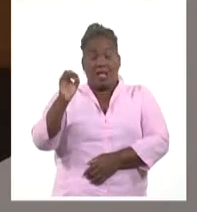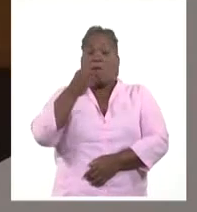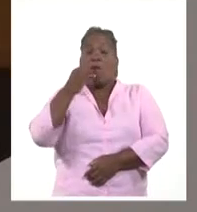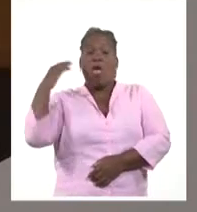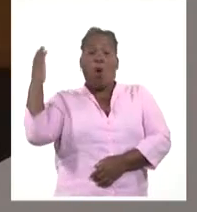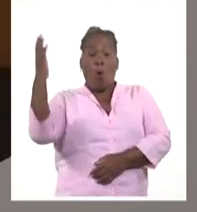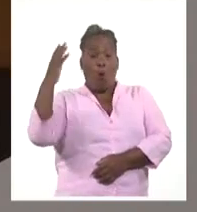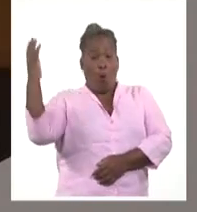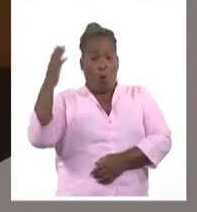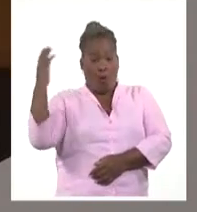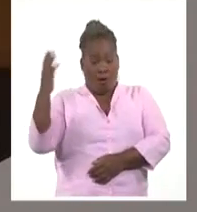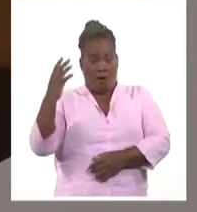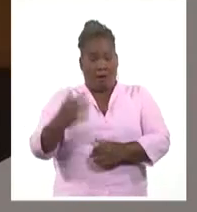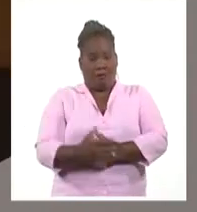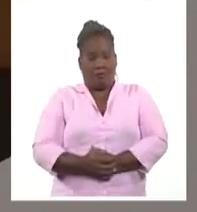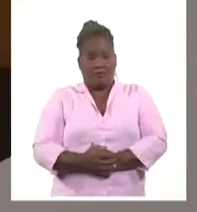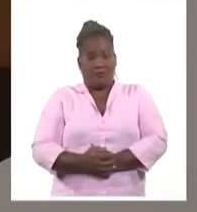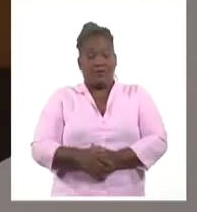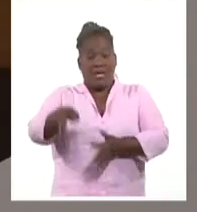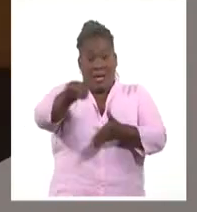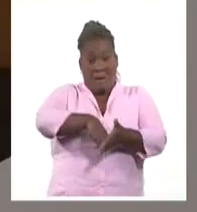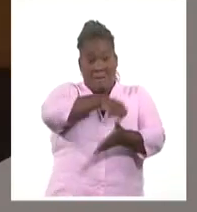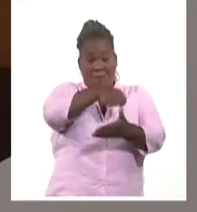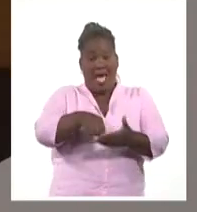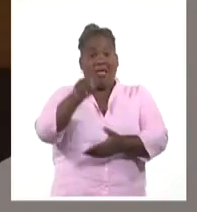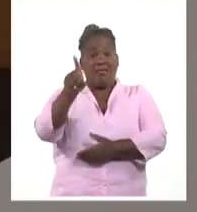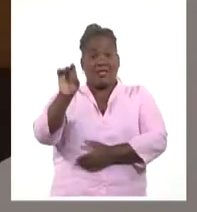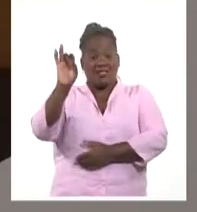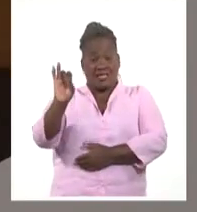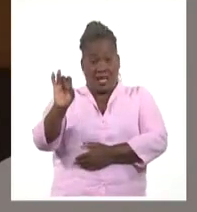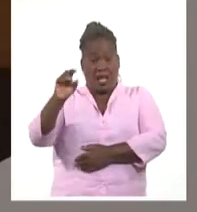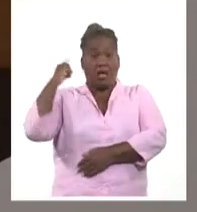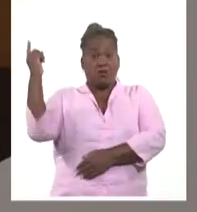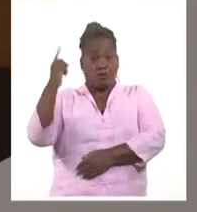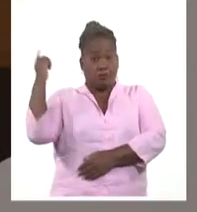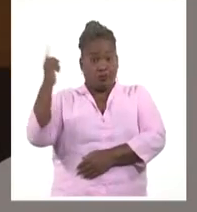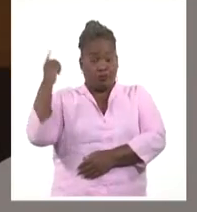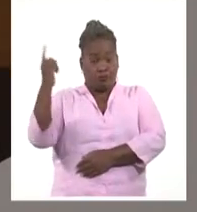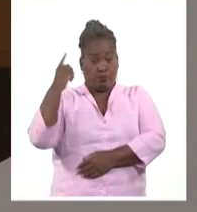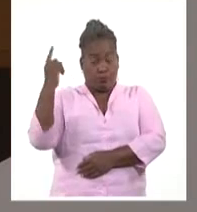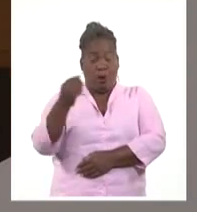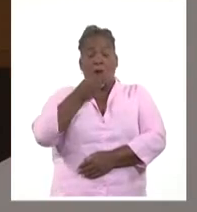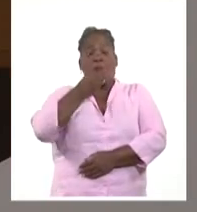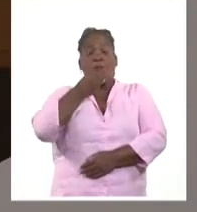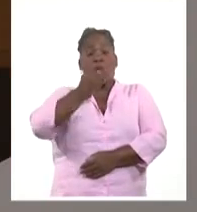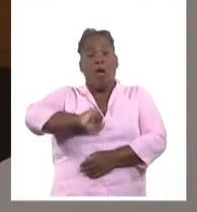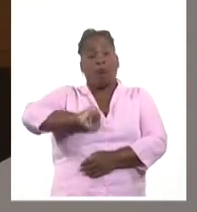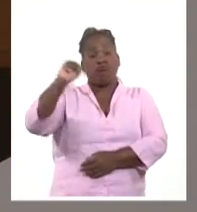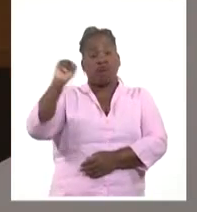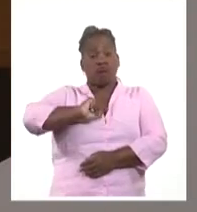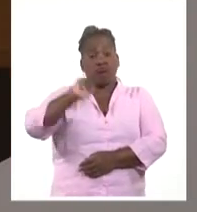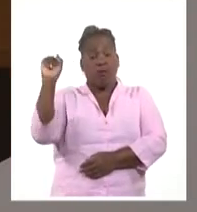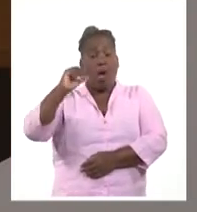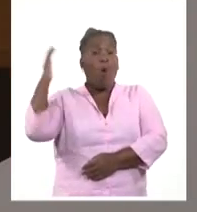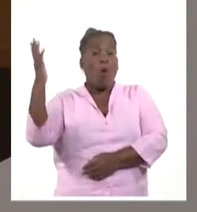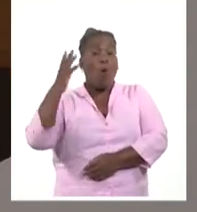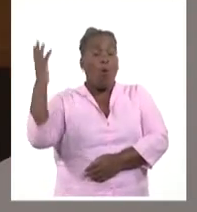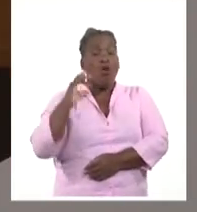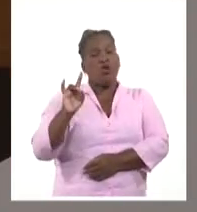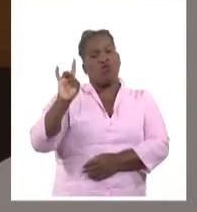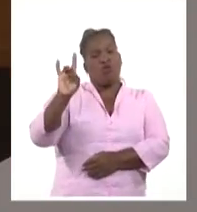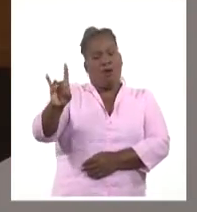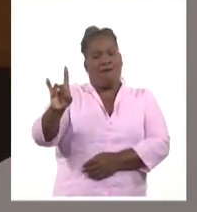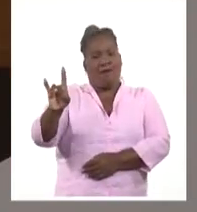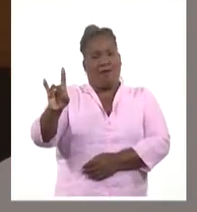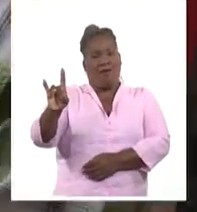como promedio. En este caso el pronóstico es de 17 ciclones tropicales y de ellos pudieran alcanzar la categoría de huracán 9, por